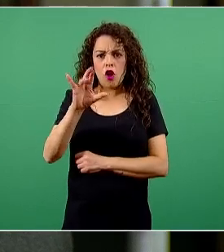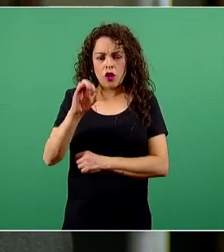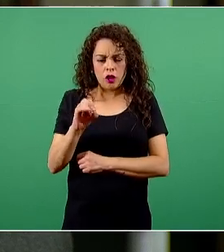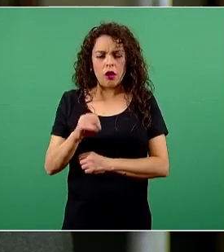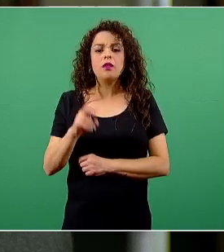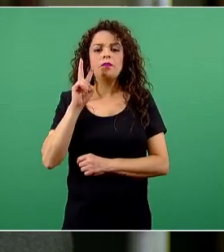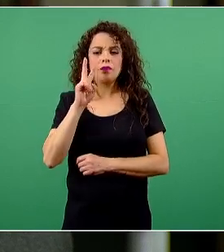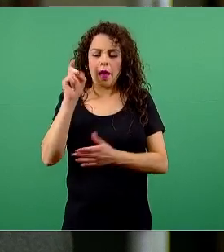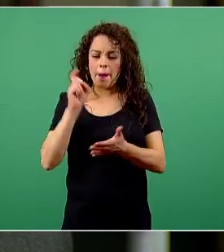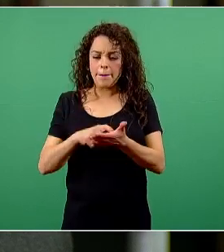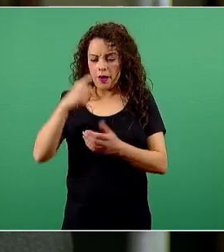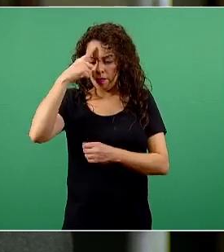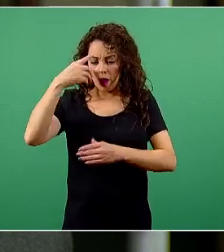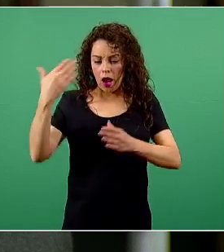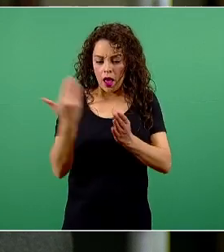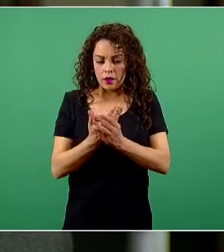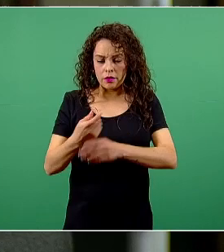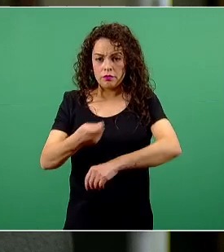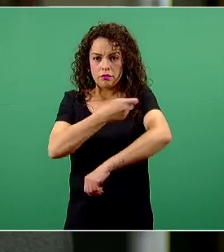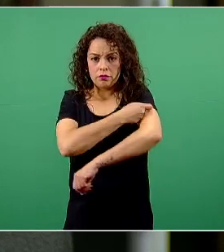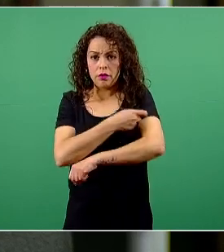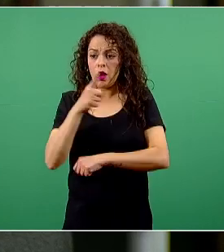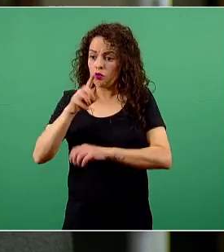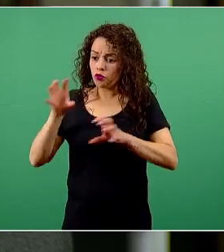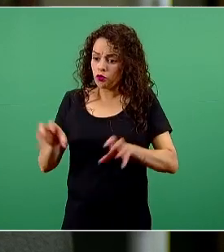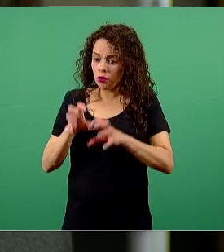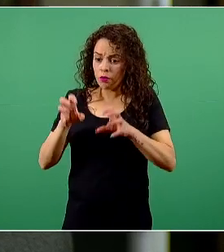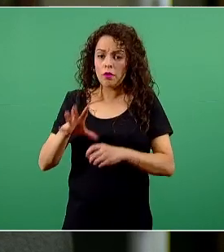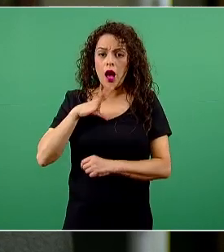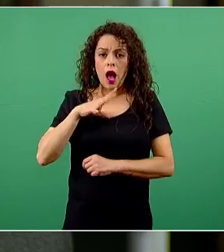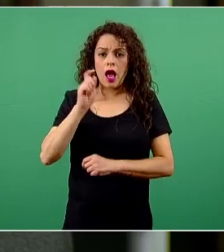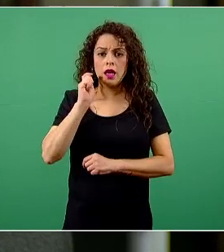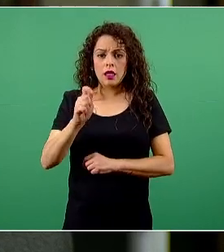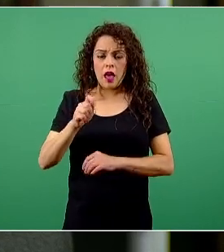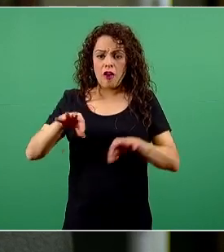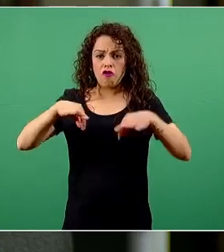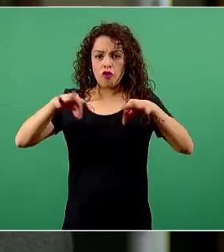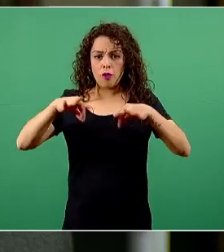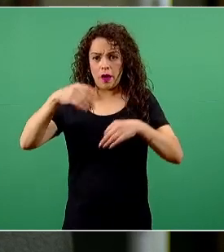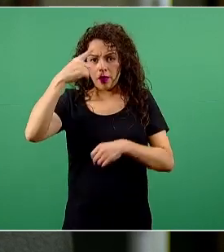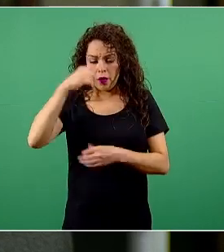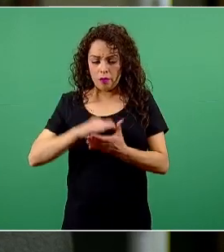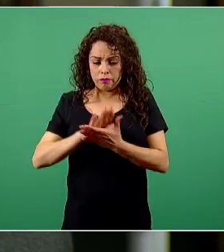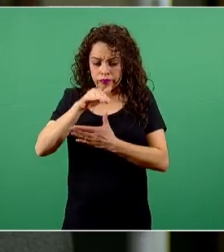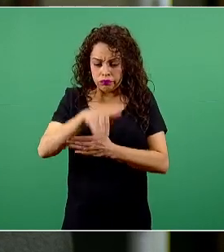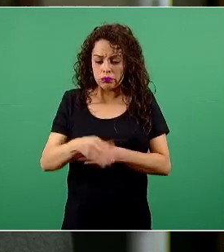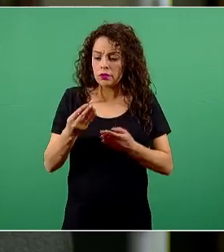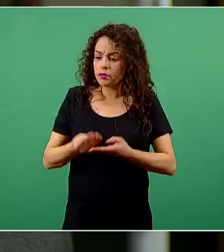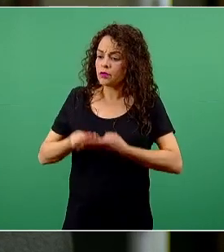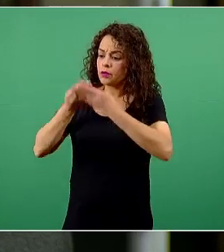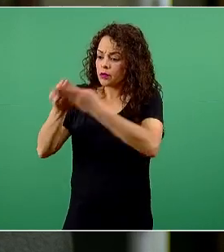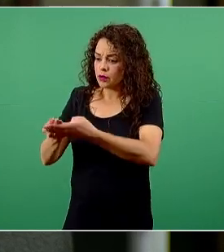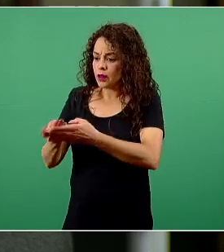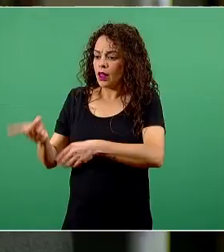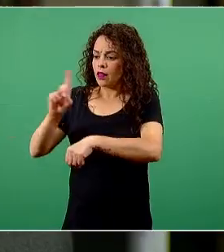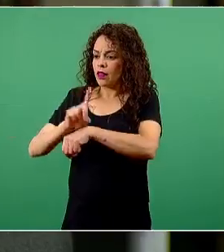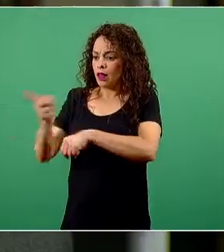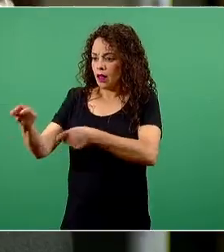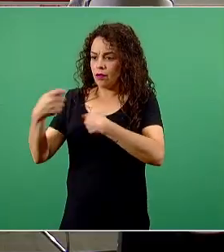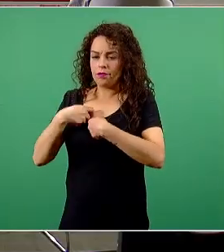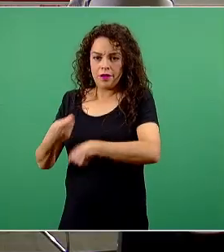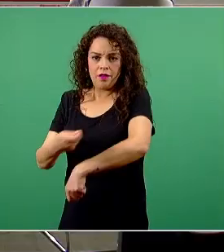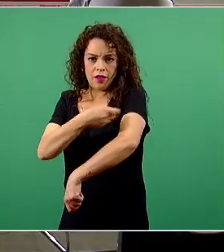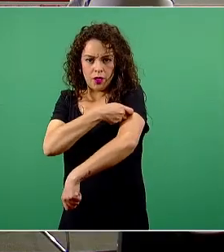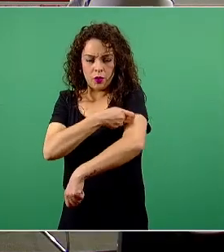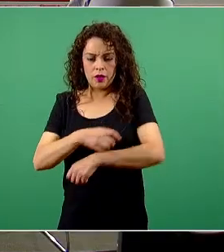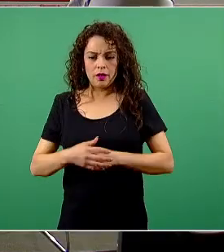de vacunación, para que se descargue en tu compu el formatito que hay que llevar el día de las vacunas. ¿Qué hay de cierto en esto? Creo